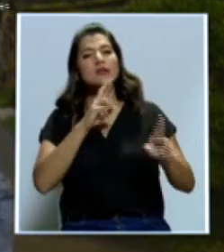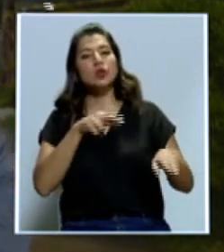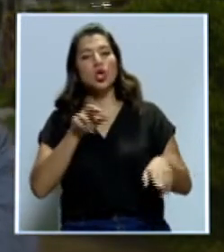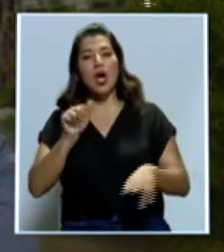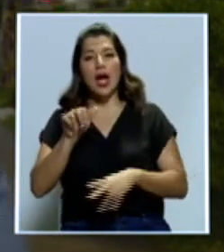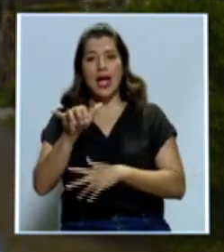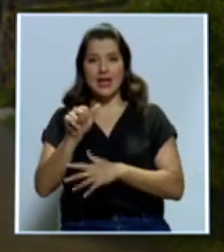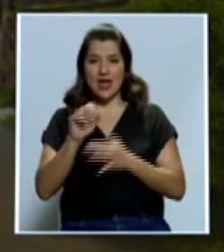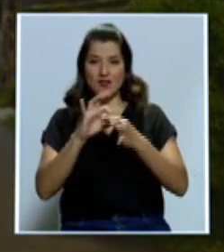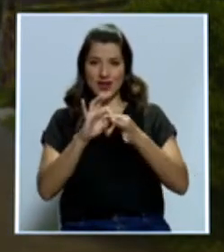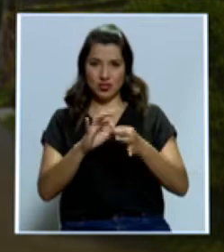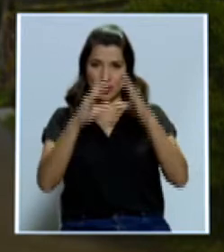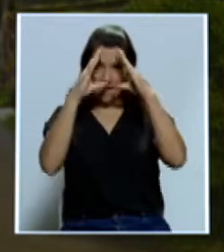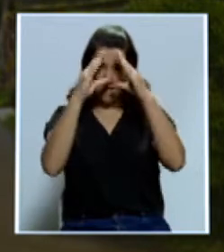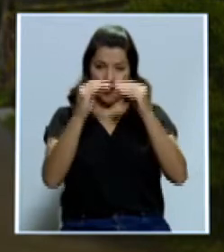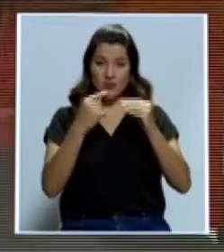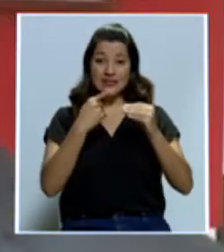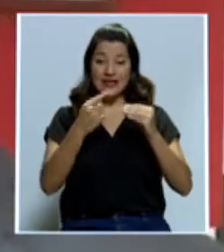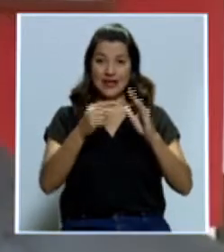la Contraloría.